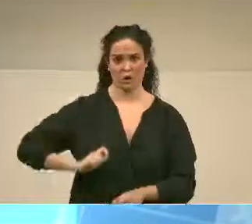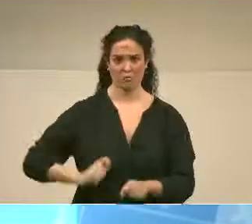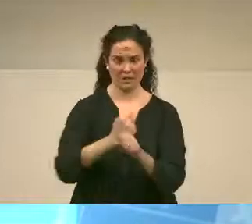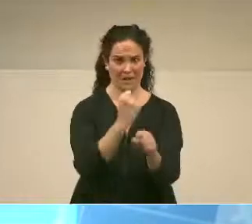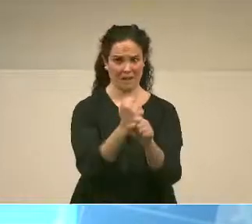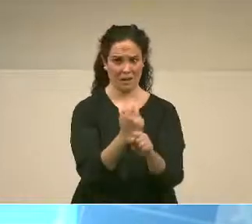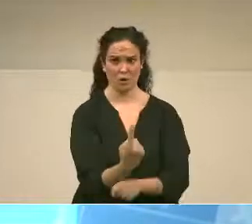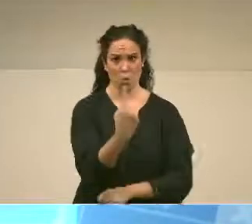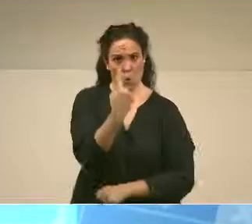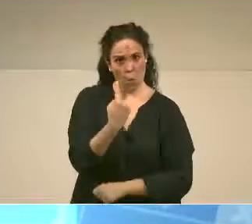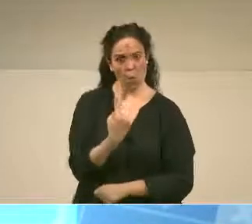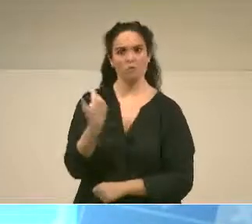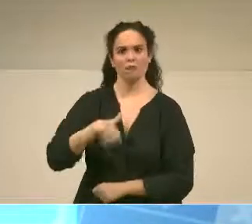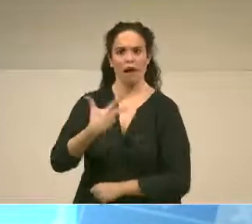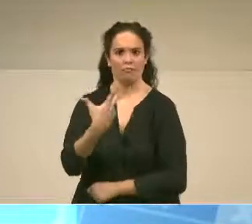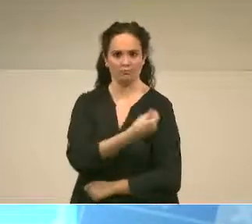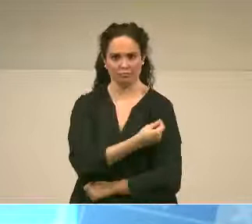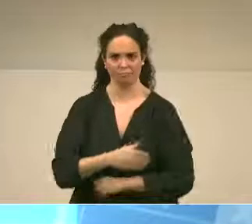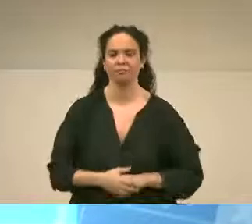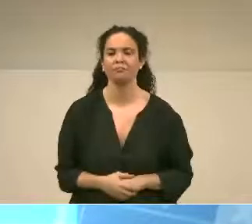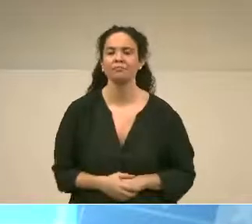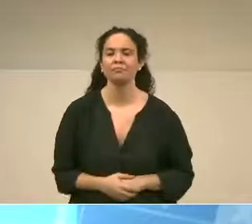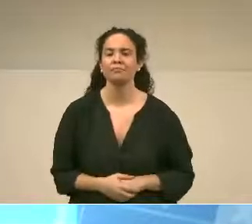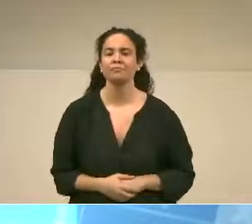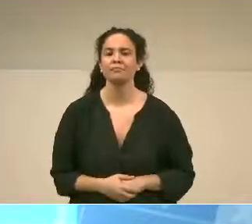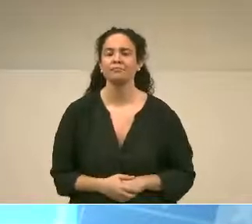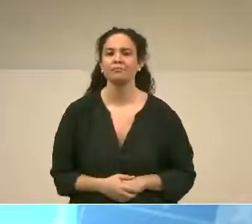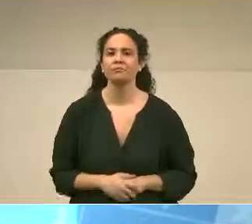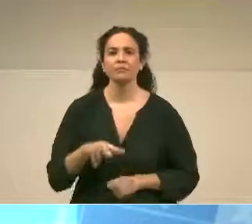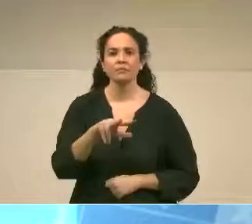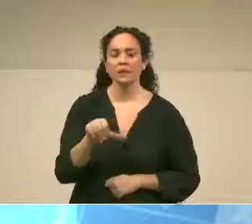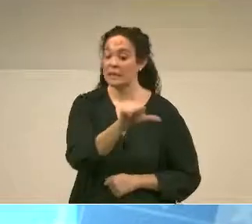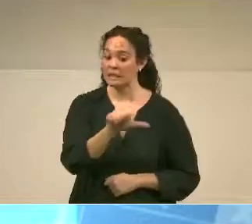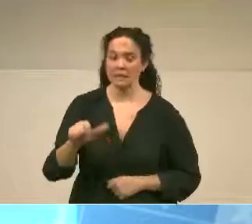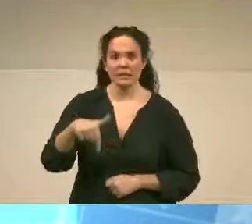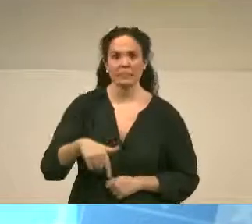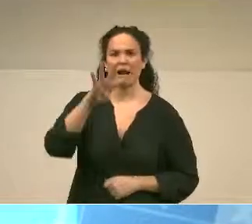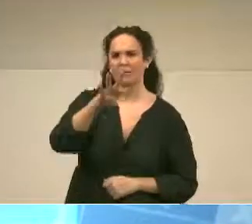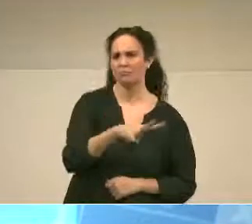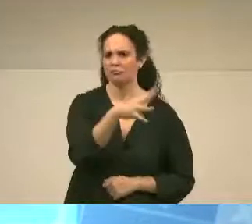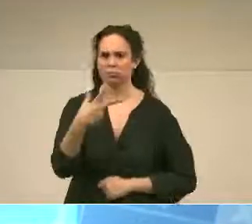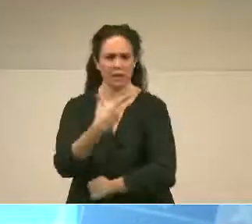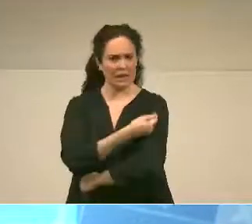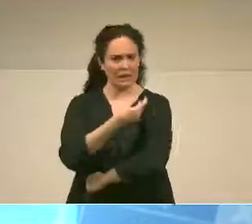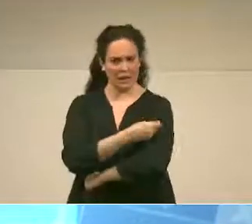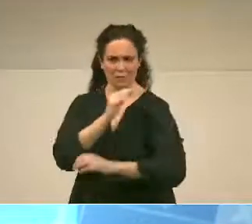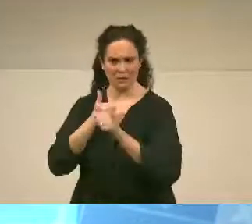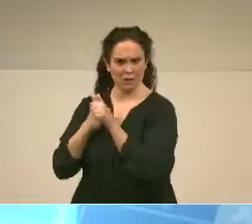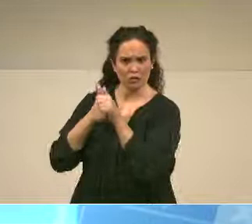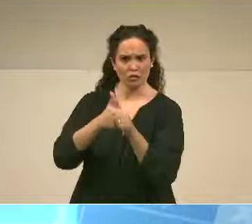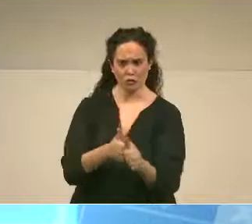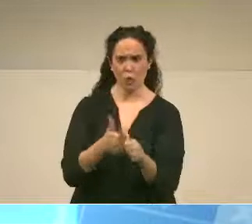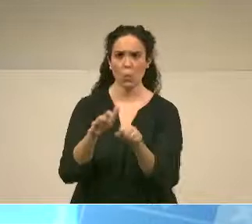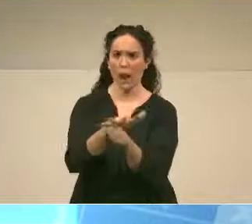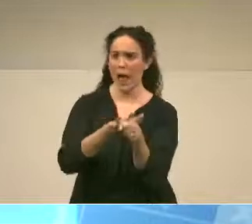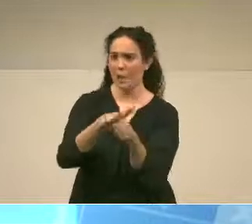txertoa. Esta semana seguimos dando cumplimiento al calendario de vacunación, administrando la segunda dosis en el